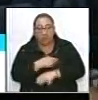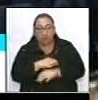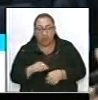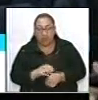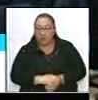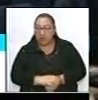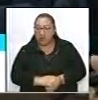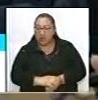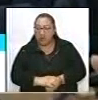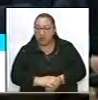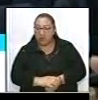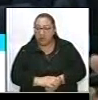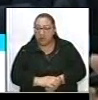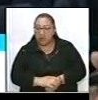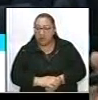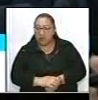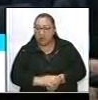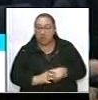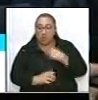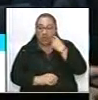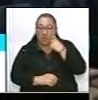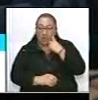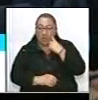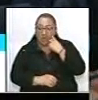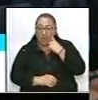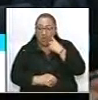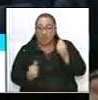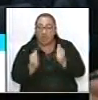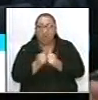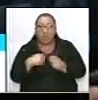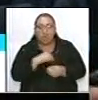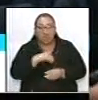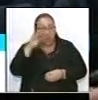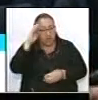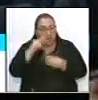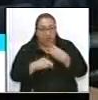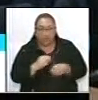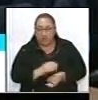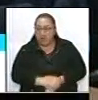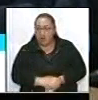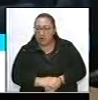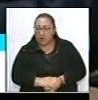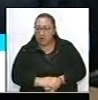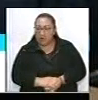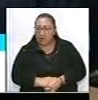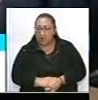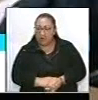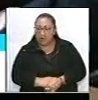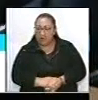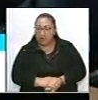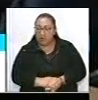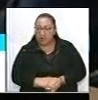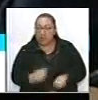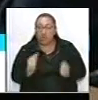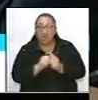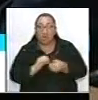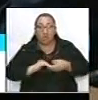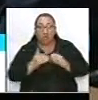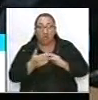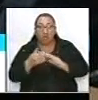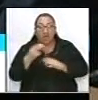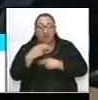y articulada con nuestra Policía Nacional, articulada con los con la comunidad de